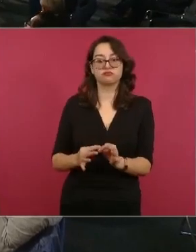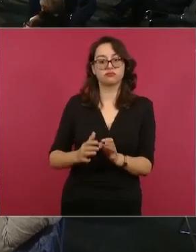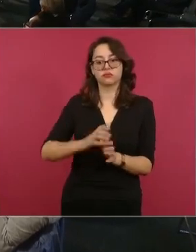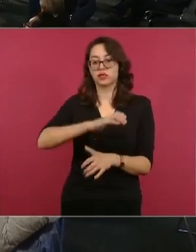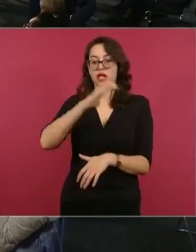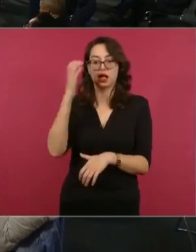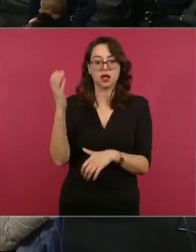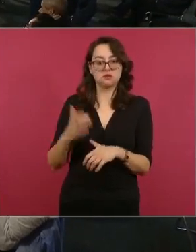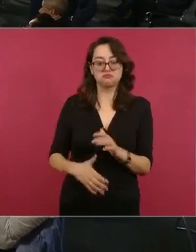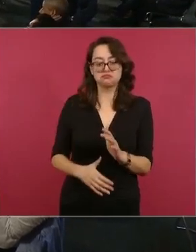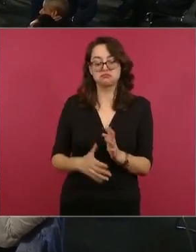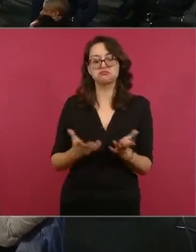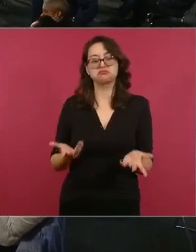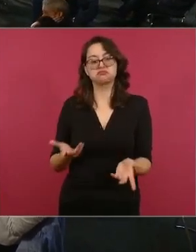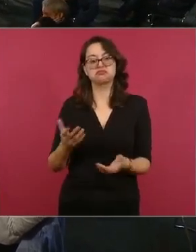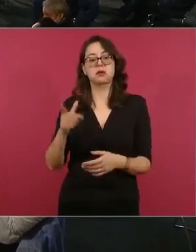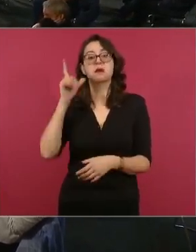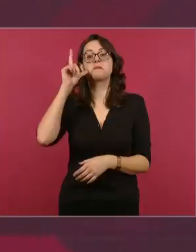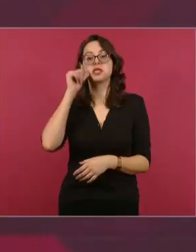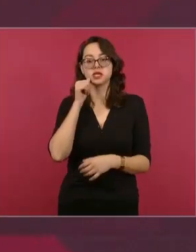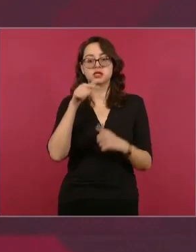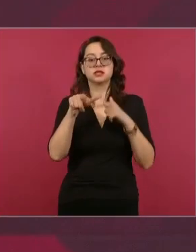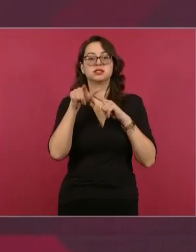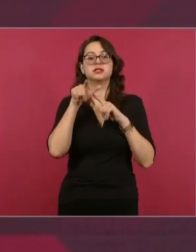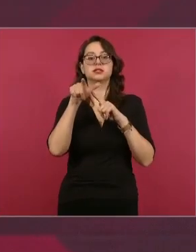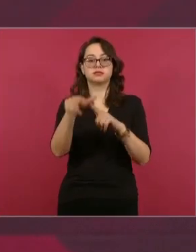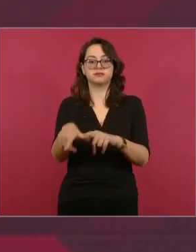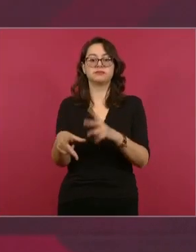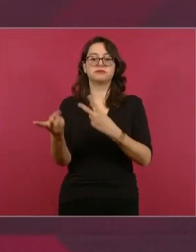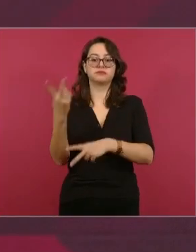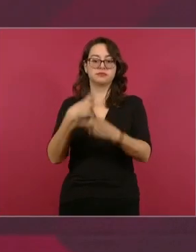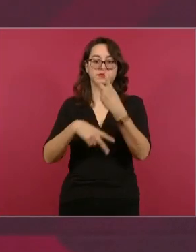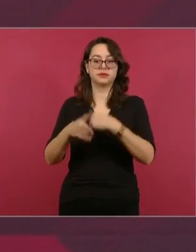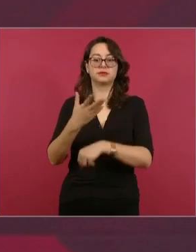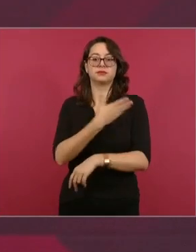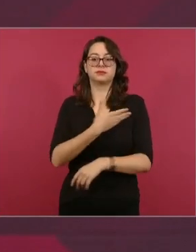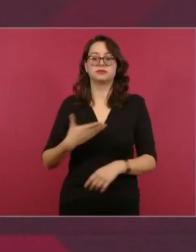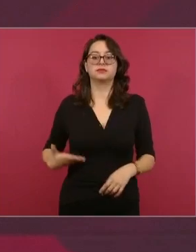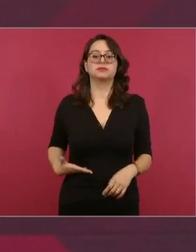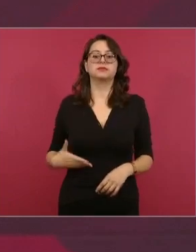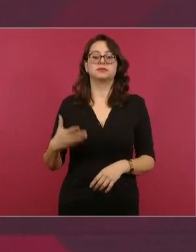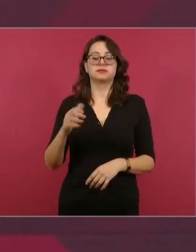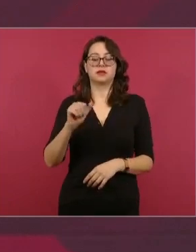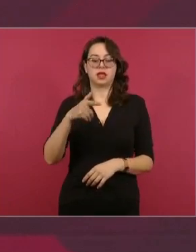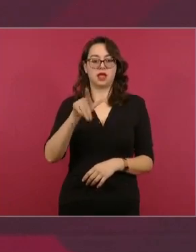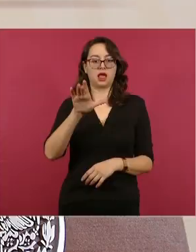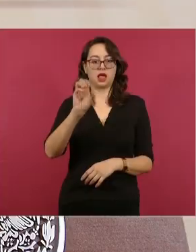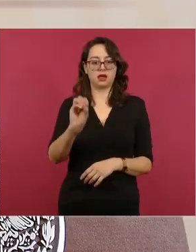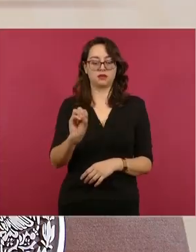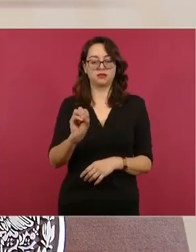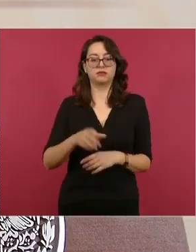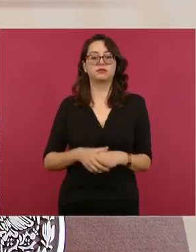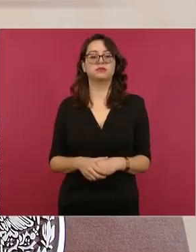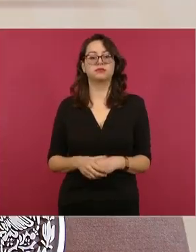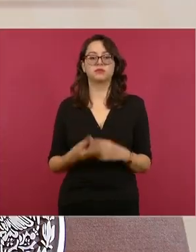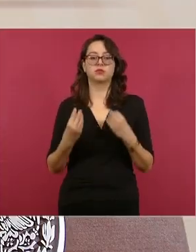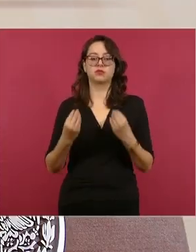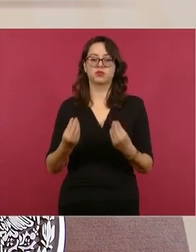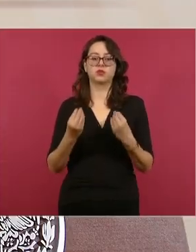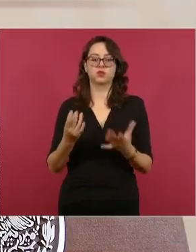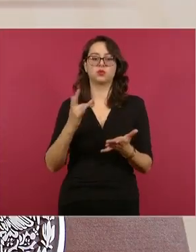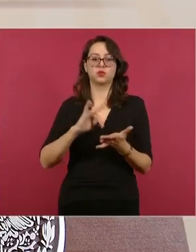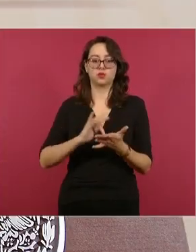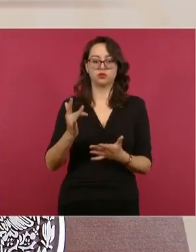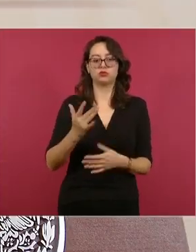la conferencia. El día de mañana estará ya presente el presidente Andrés Manuel López Obrador,